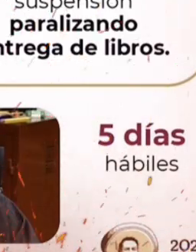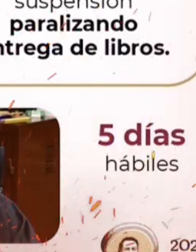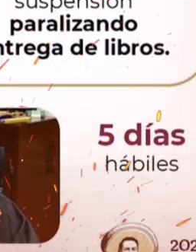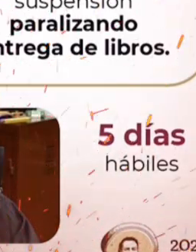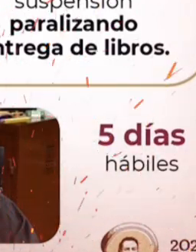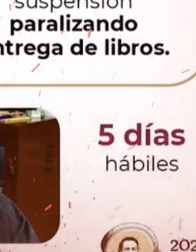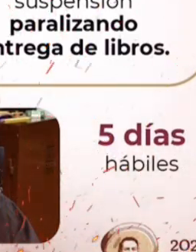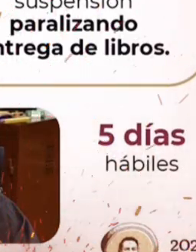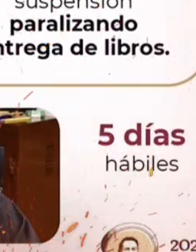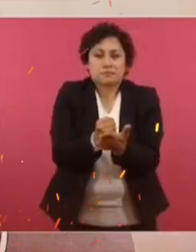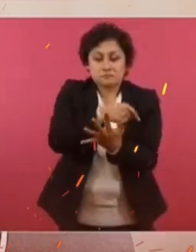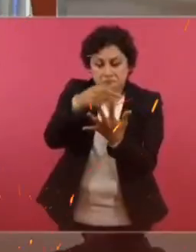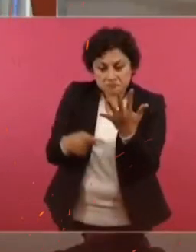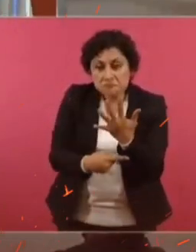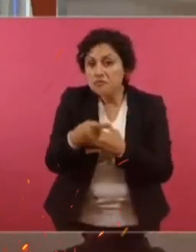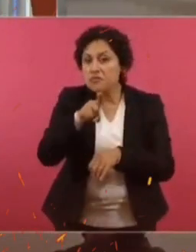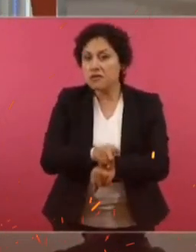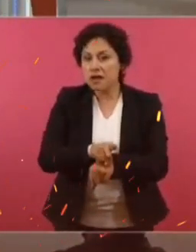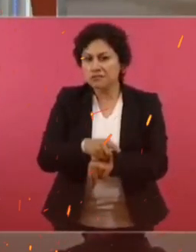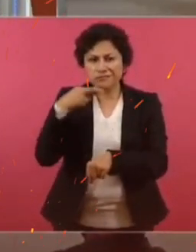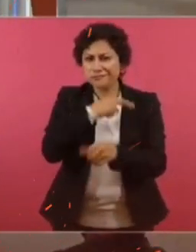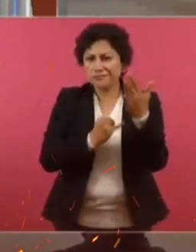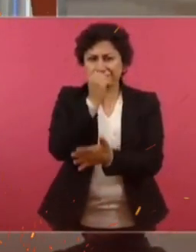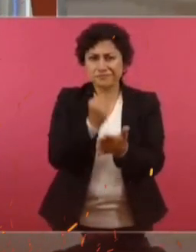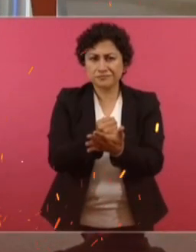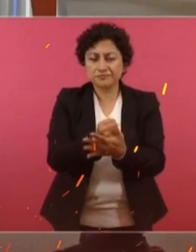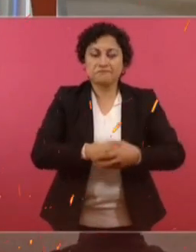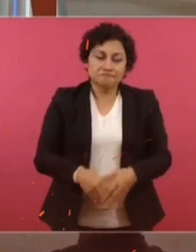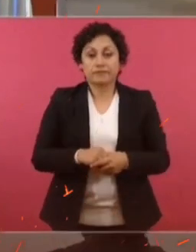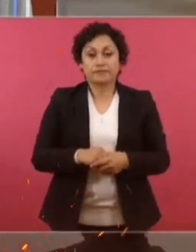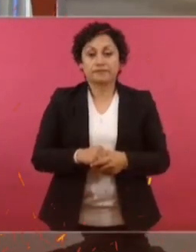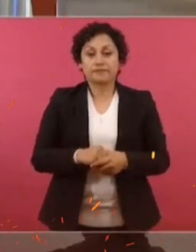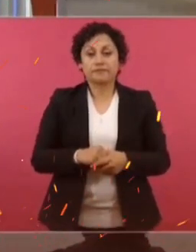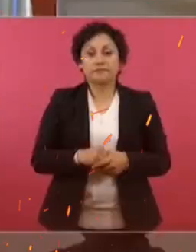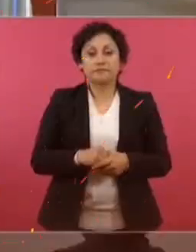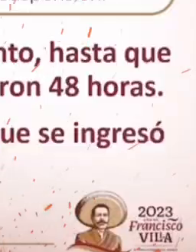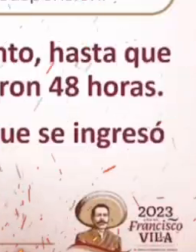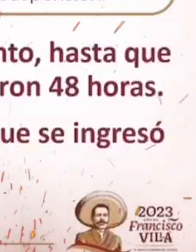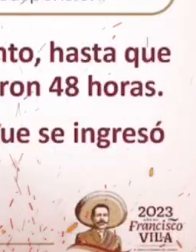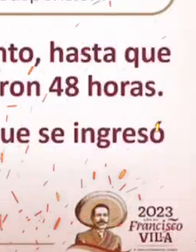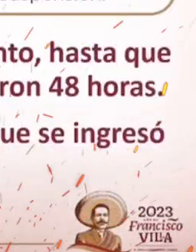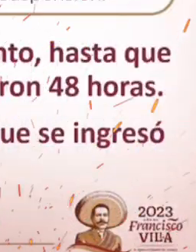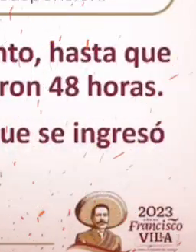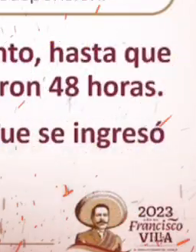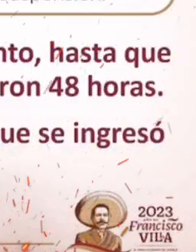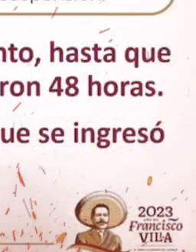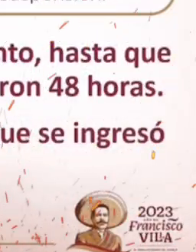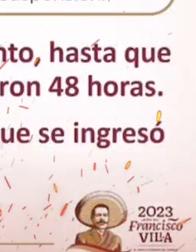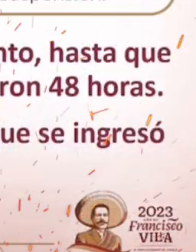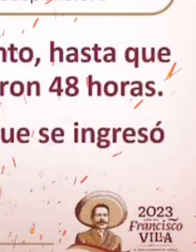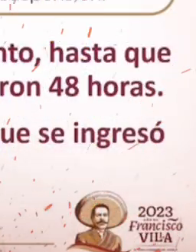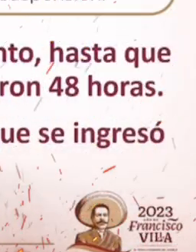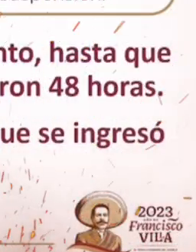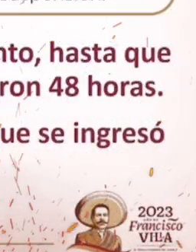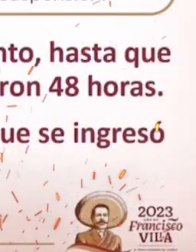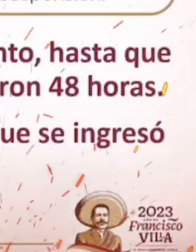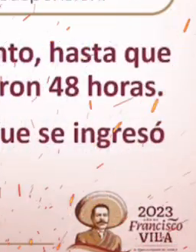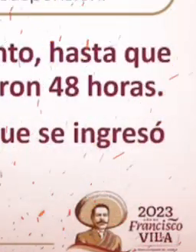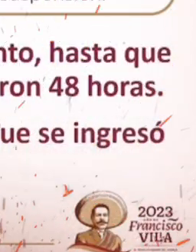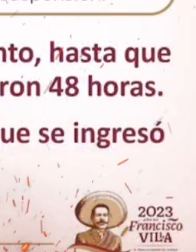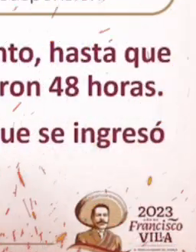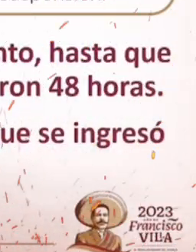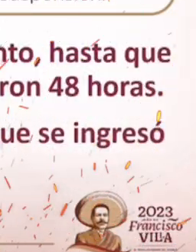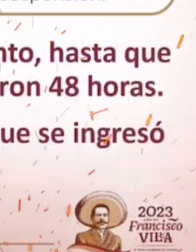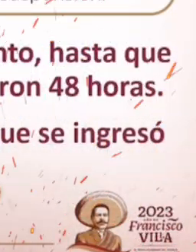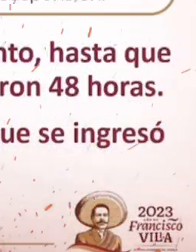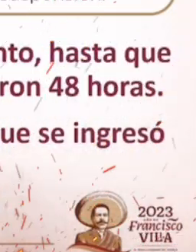ministro Luis María Aguilar. Bueno, pero ya encarrerado, viene la de Coahuila. Miércoles. El viernes se